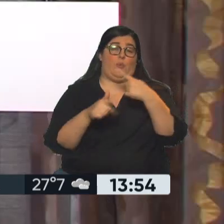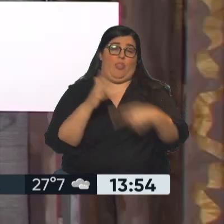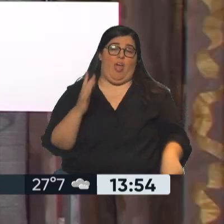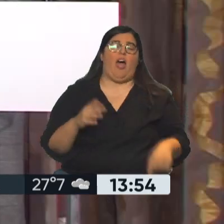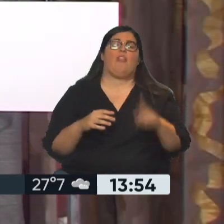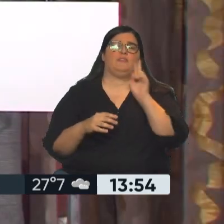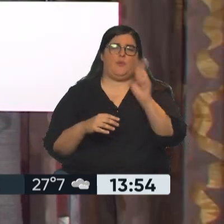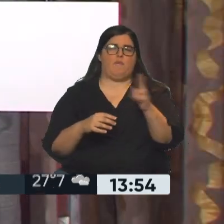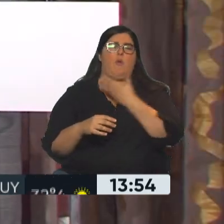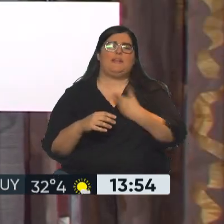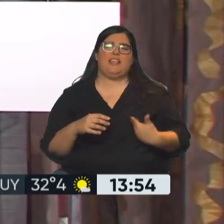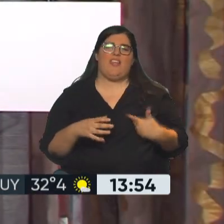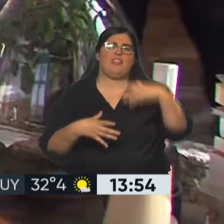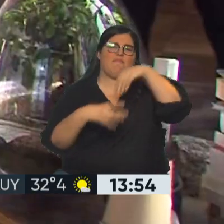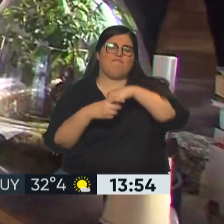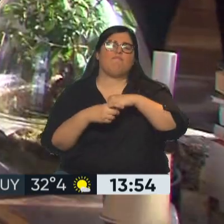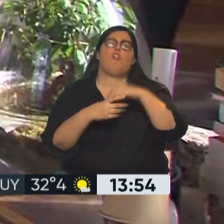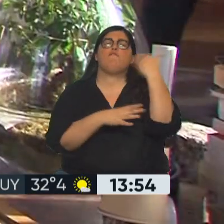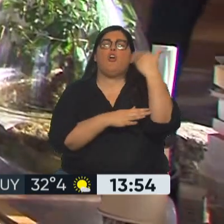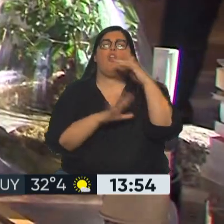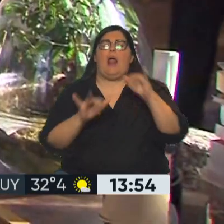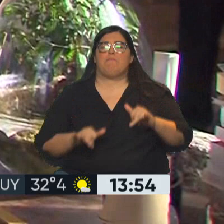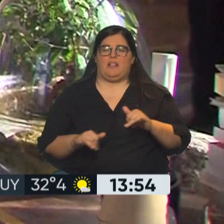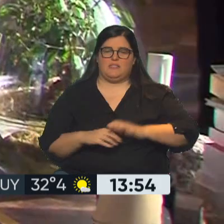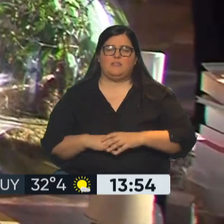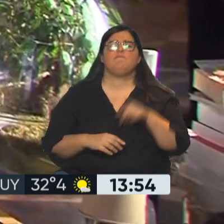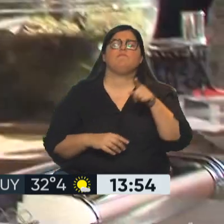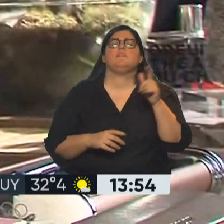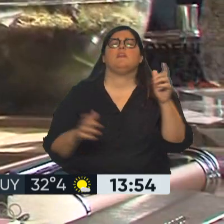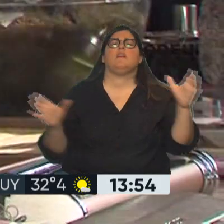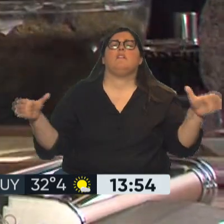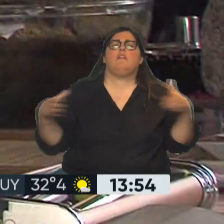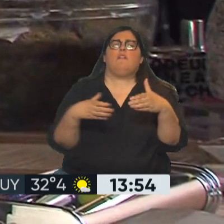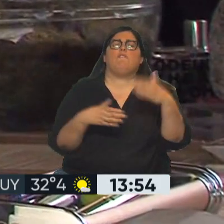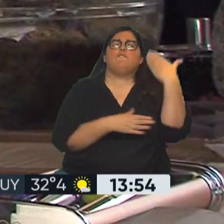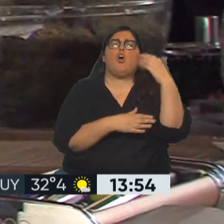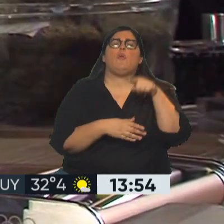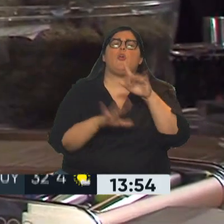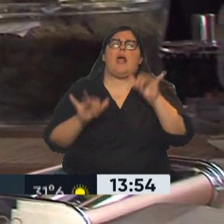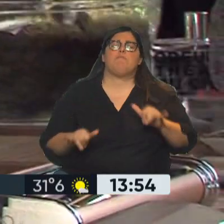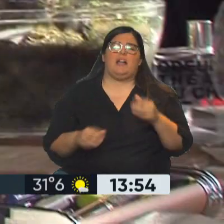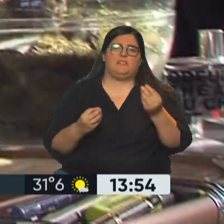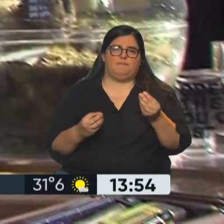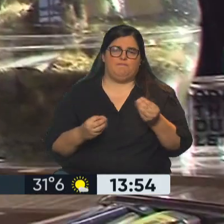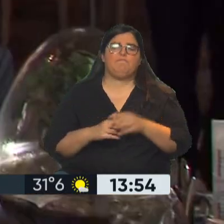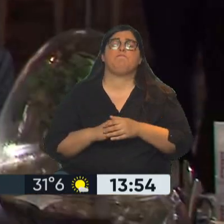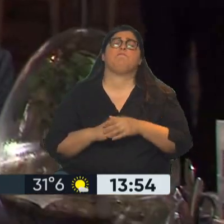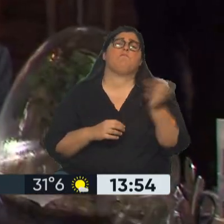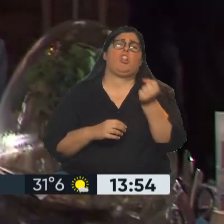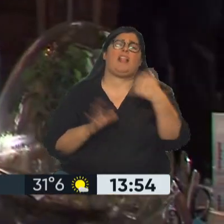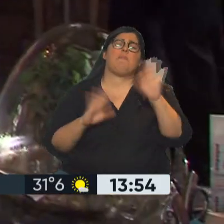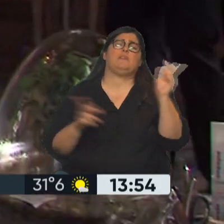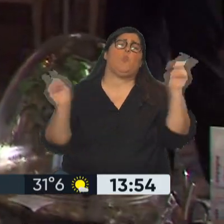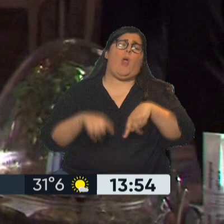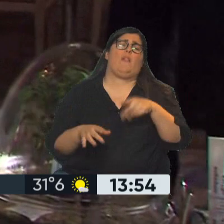participando del foro por la paz Ever la importancia de este foro a ver bueno lo fundamental la posibilidad del regreso al diálogo